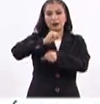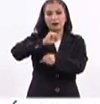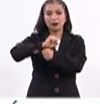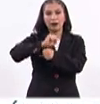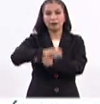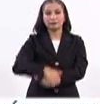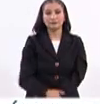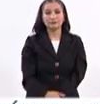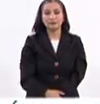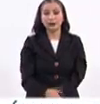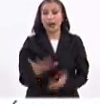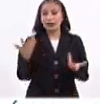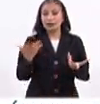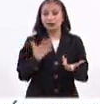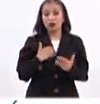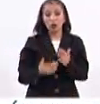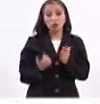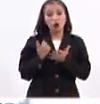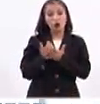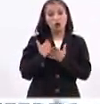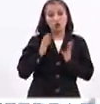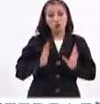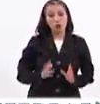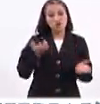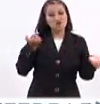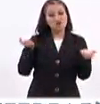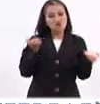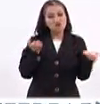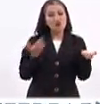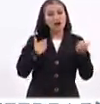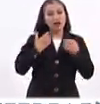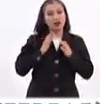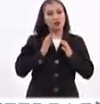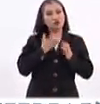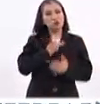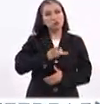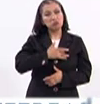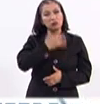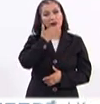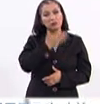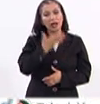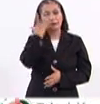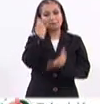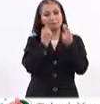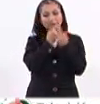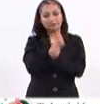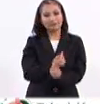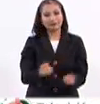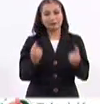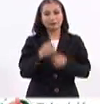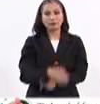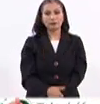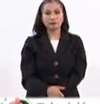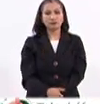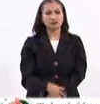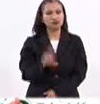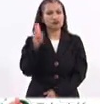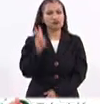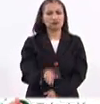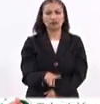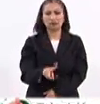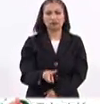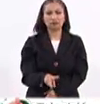y secundaria, logrando el crecimiento motriz, bienestar físico y desarrollo académico de los más pequeños.